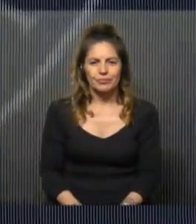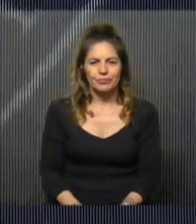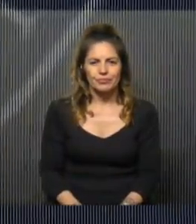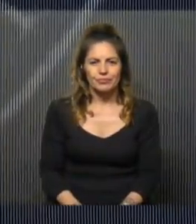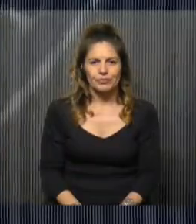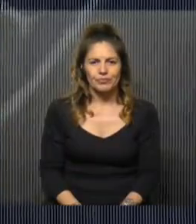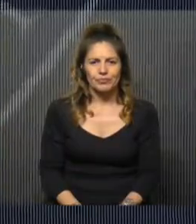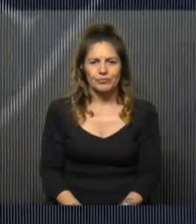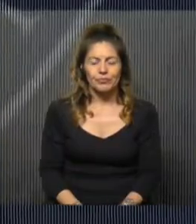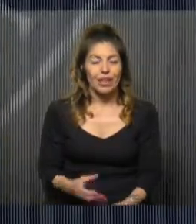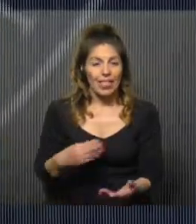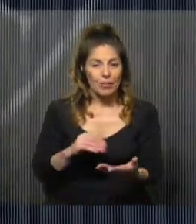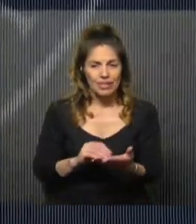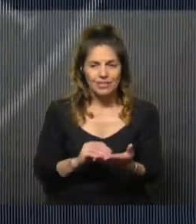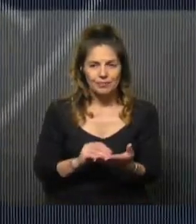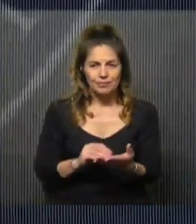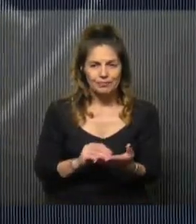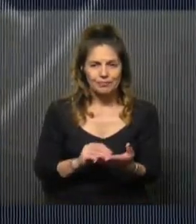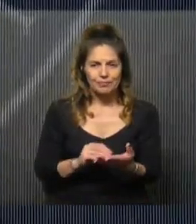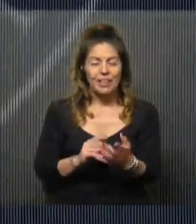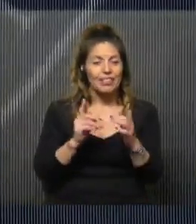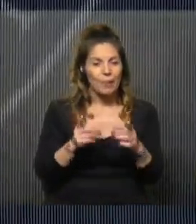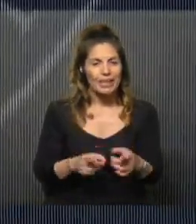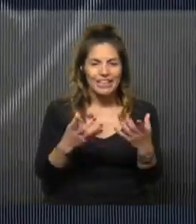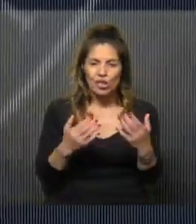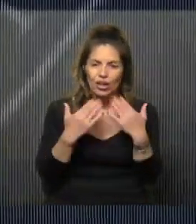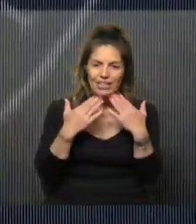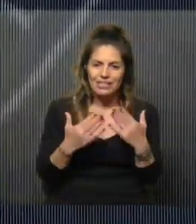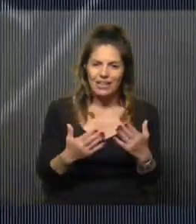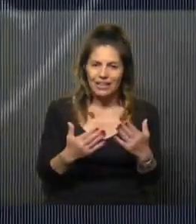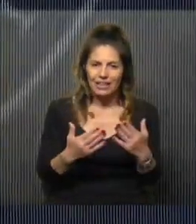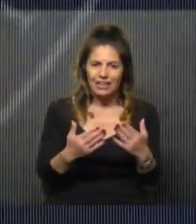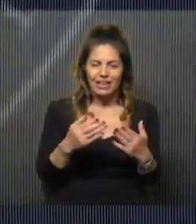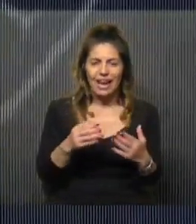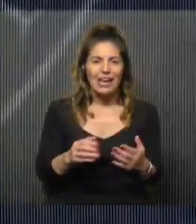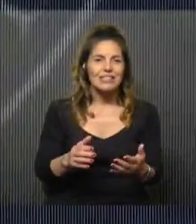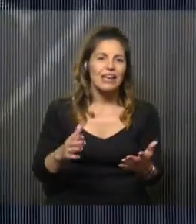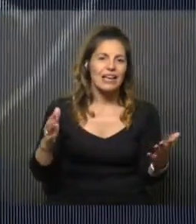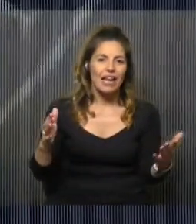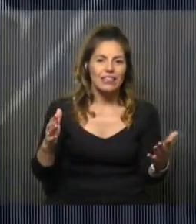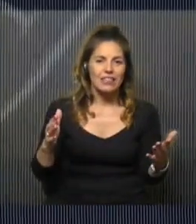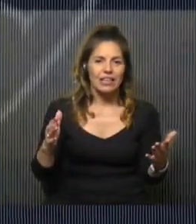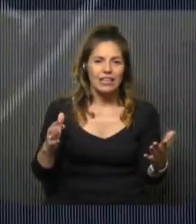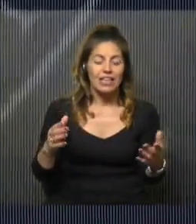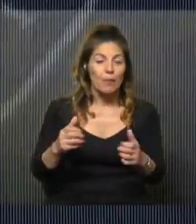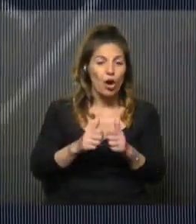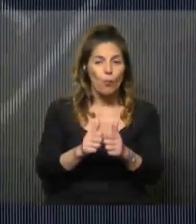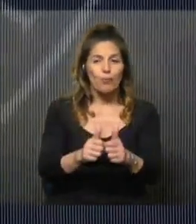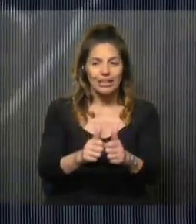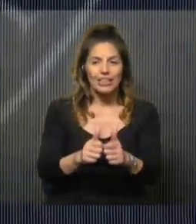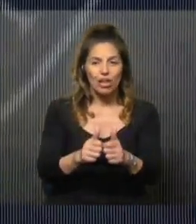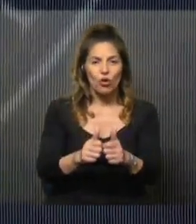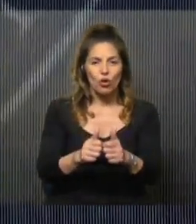olé además también quiero agradecerle a ese gigante que me ha acompañado a lo